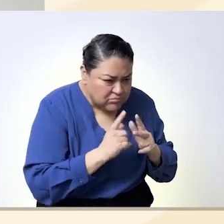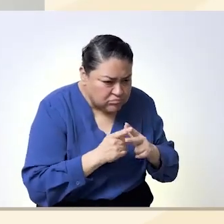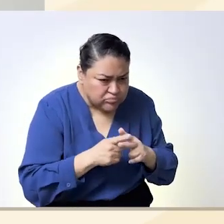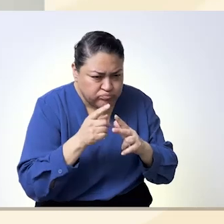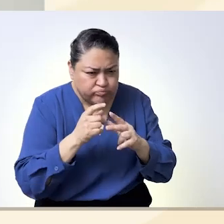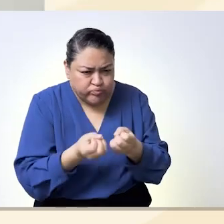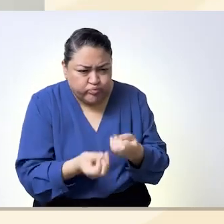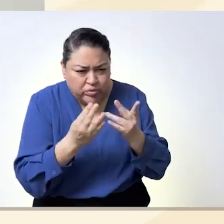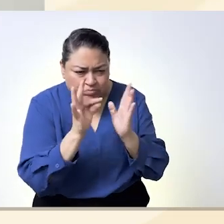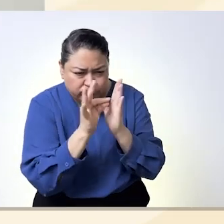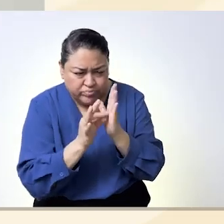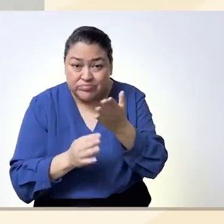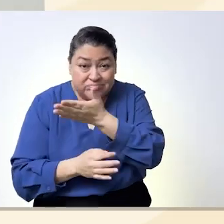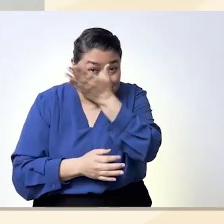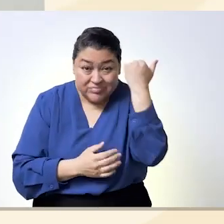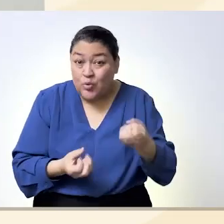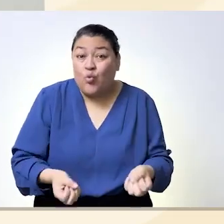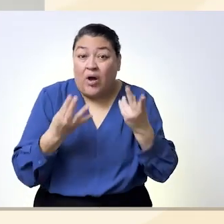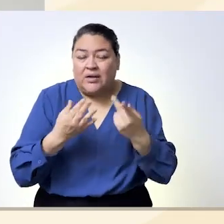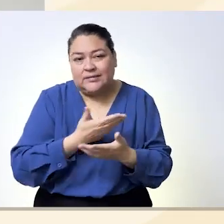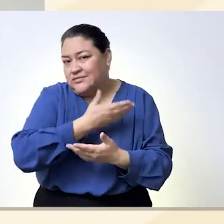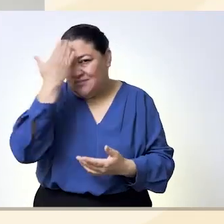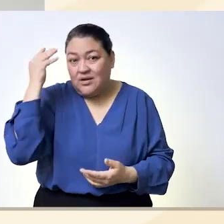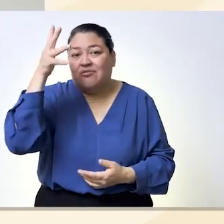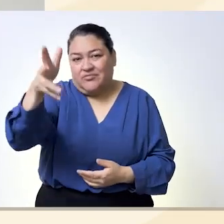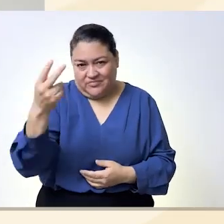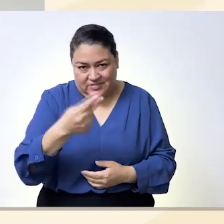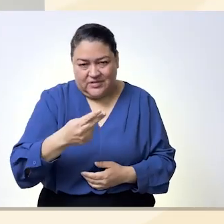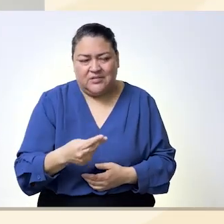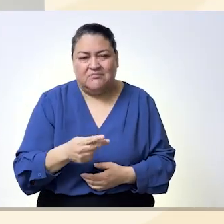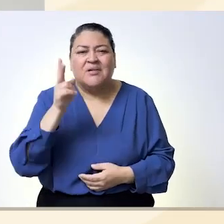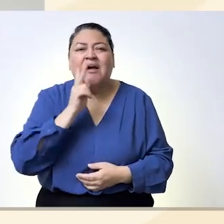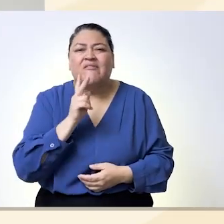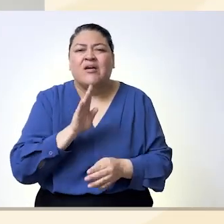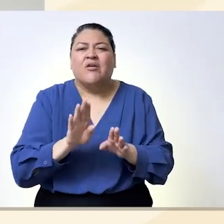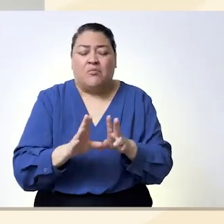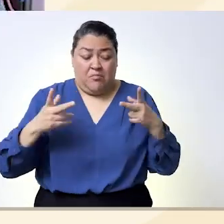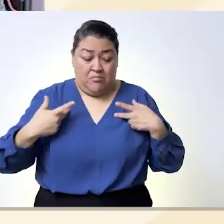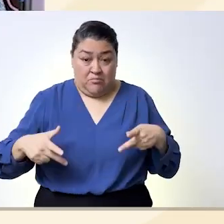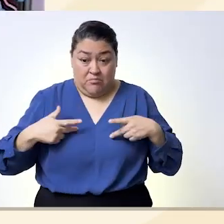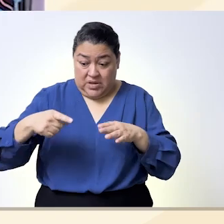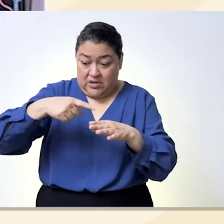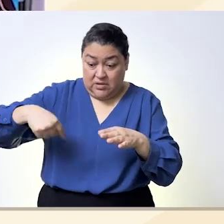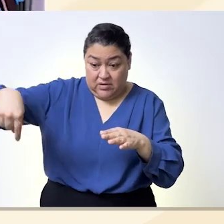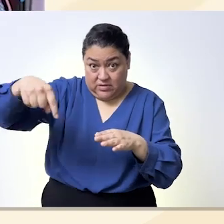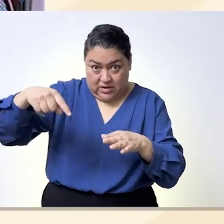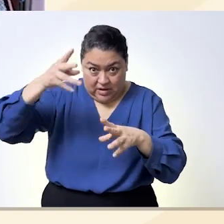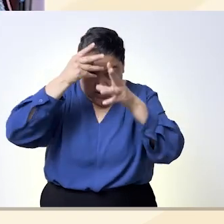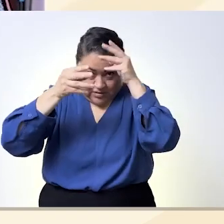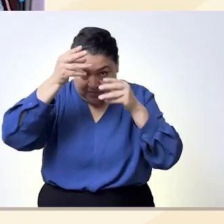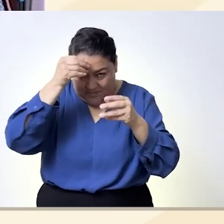los retos a futuro, es cómo estamos empleadas, empleados, empleades las personas neurodivergentes. Al menos en un